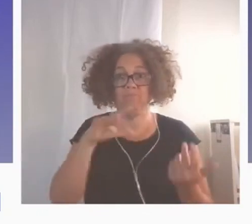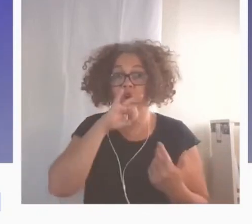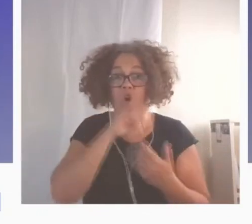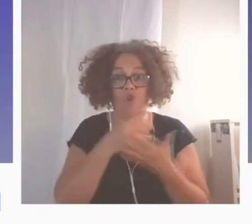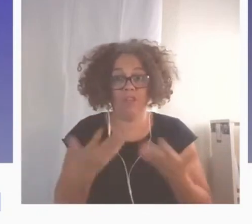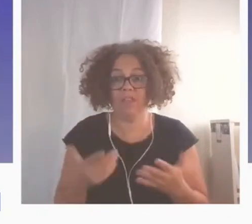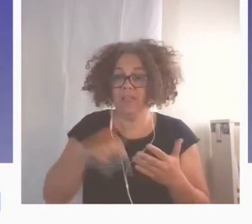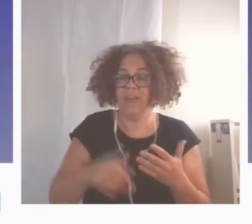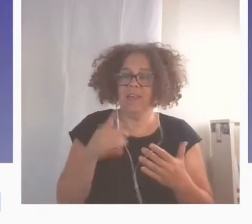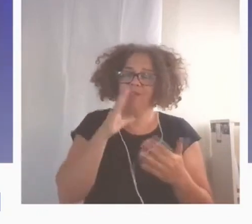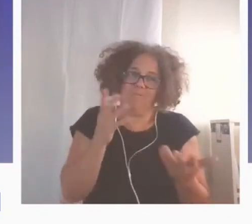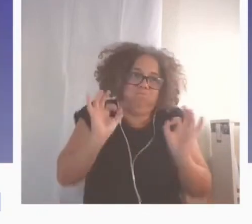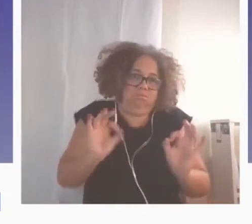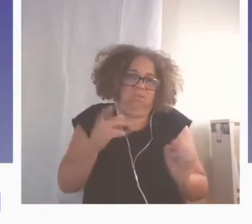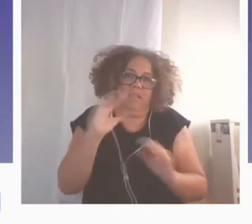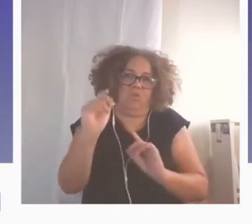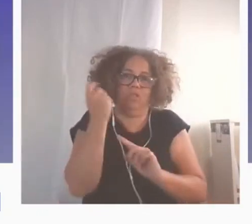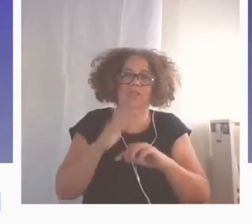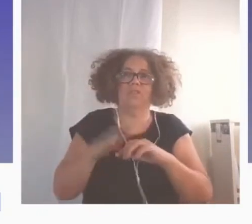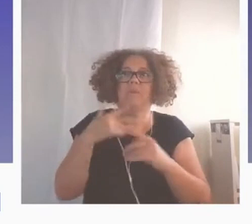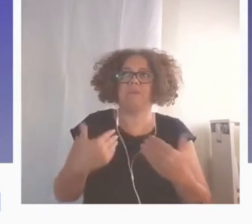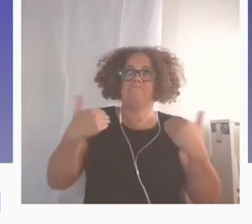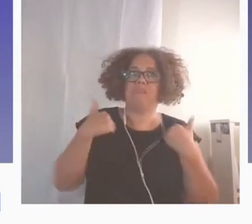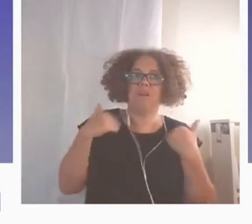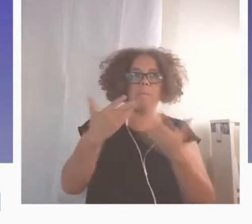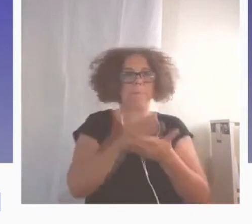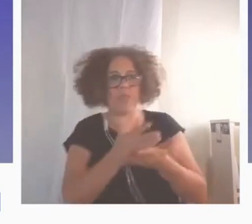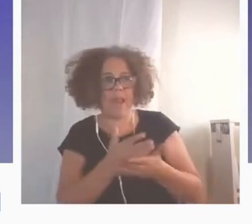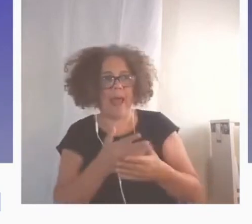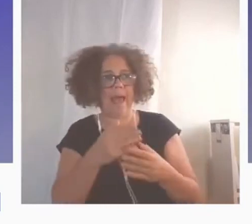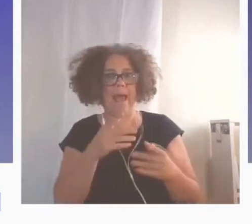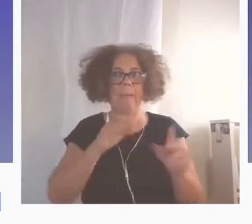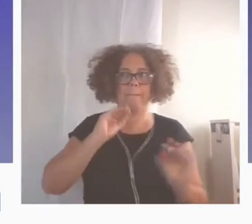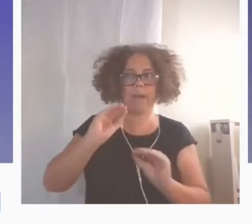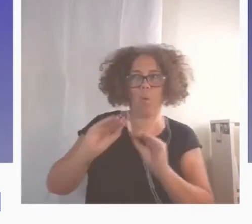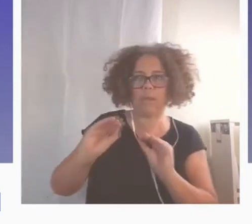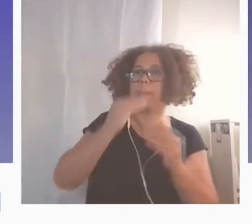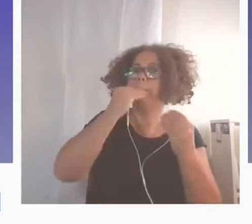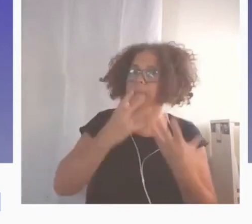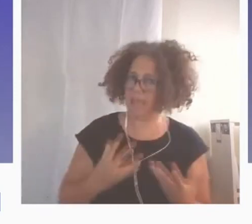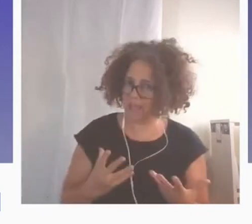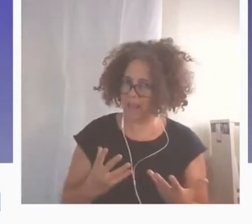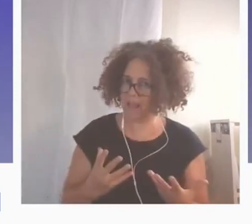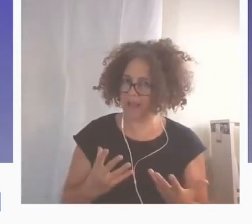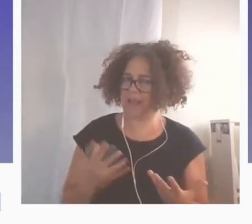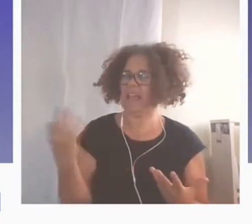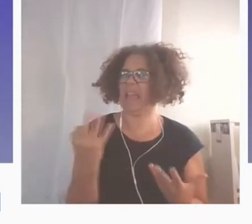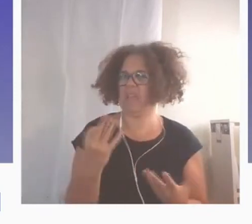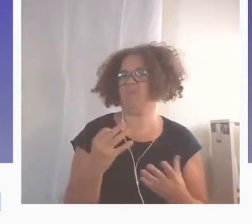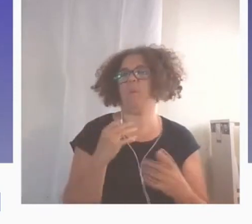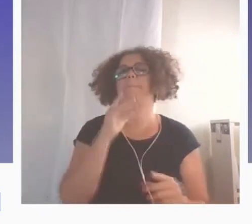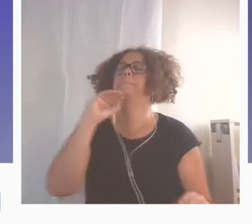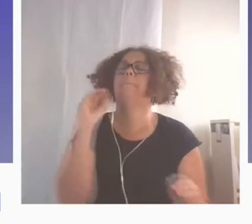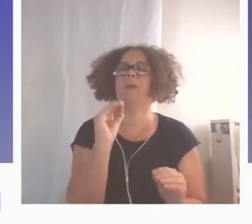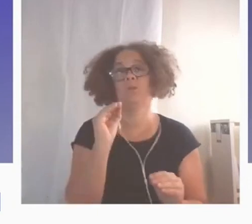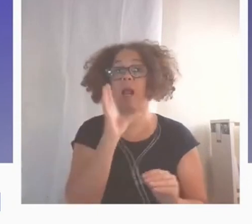reto que siempre supone, ¿verdad? Moderar, saber preguntar, en fin, porque este siempre es un momento, es una